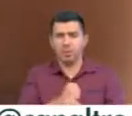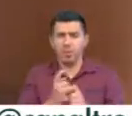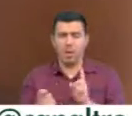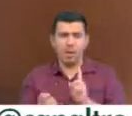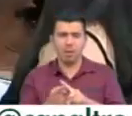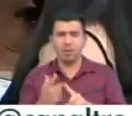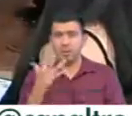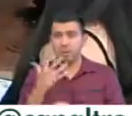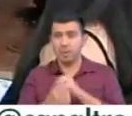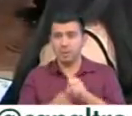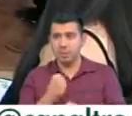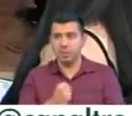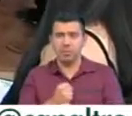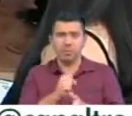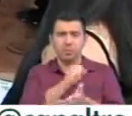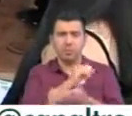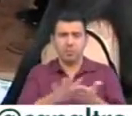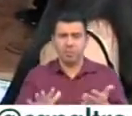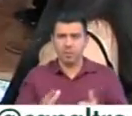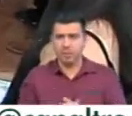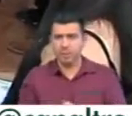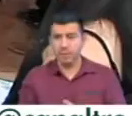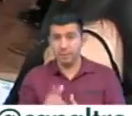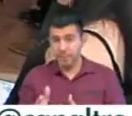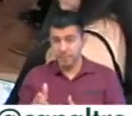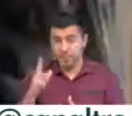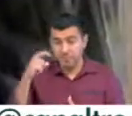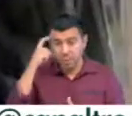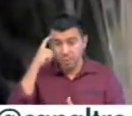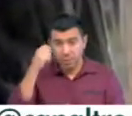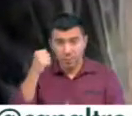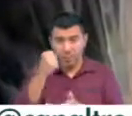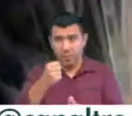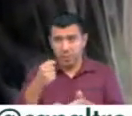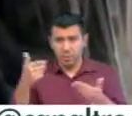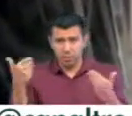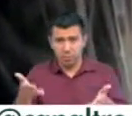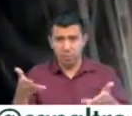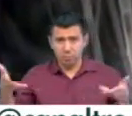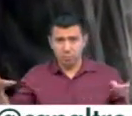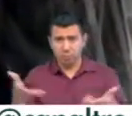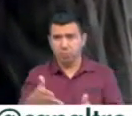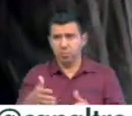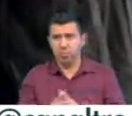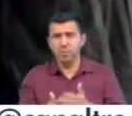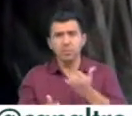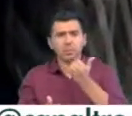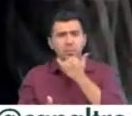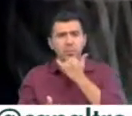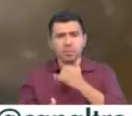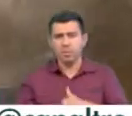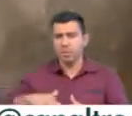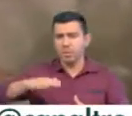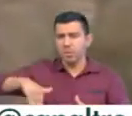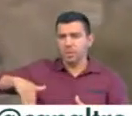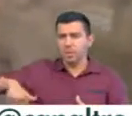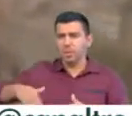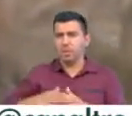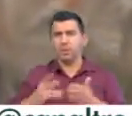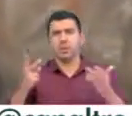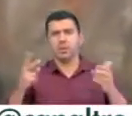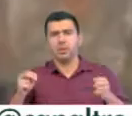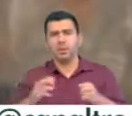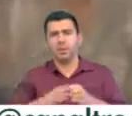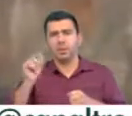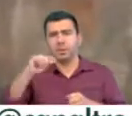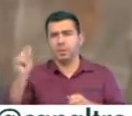gratuita. Los recursos los giró desde inicio de año el gobierno nacional, por eso no se entiende el atraso hasta del 70% en la vacunación de los